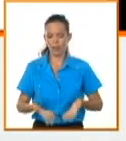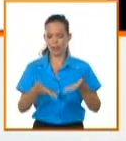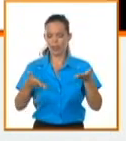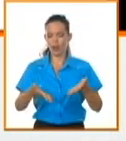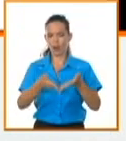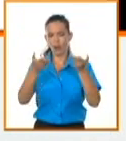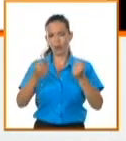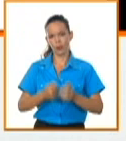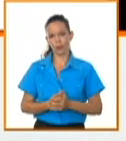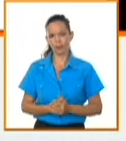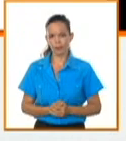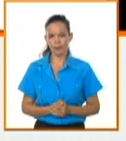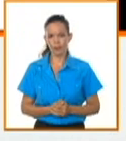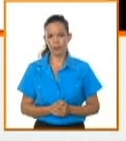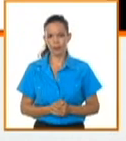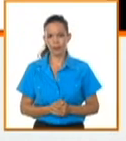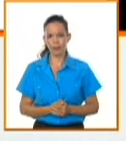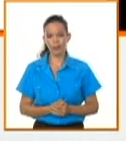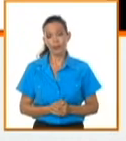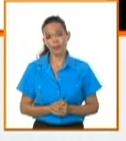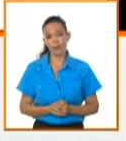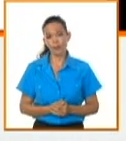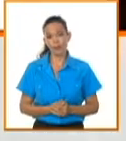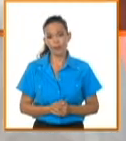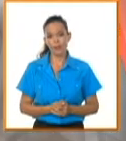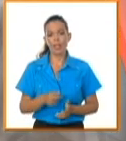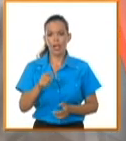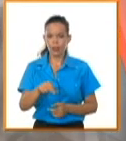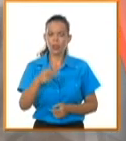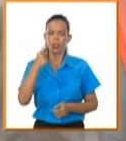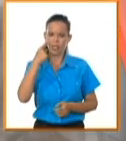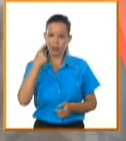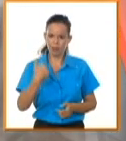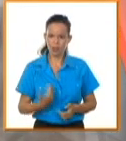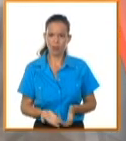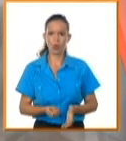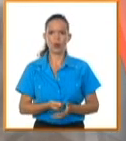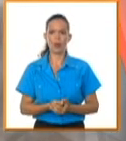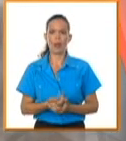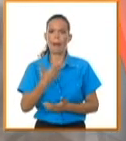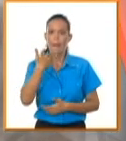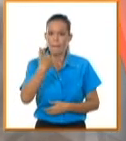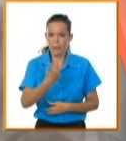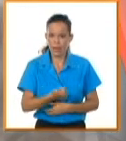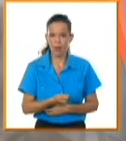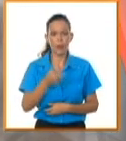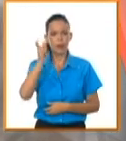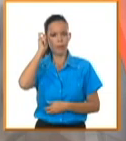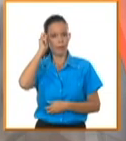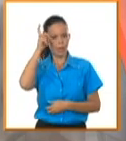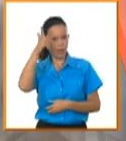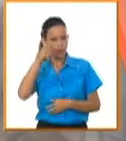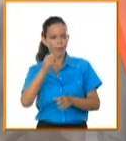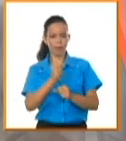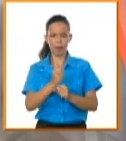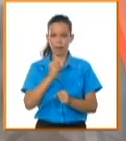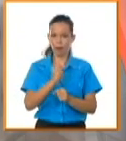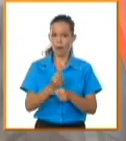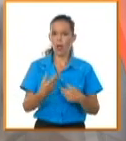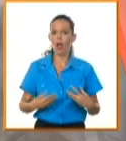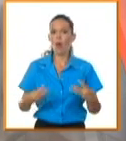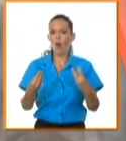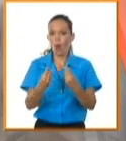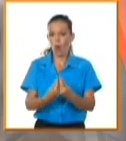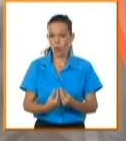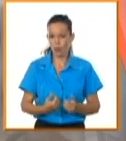estos siles algo que ya Incluso se ha ido apreciando Ya incluso hay experiencia en el trabajo conjunto con la entidades